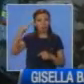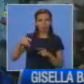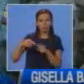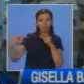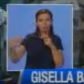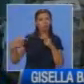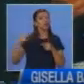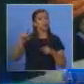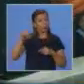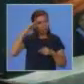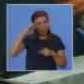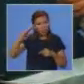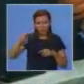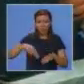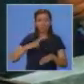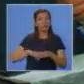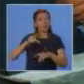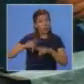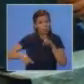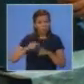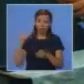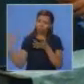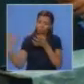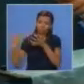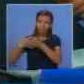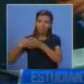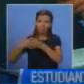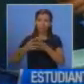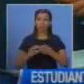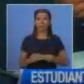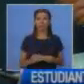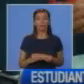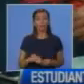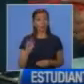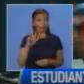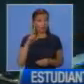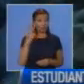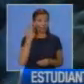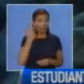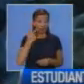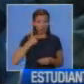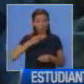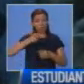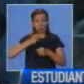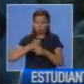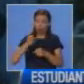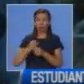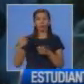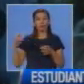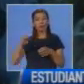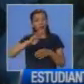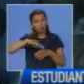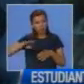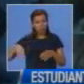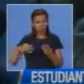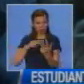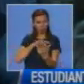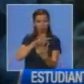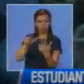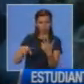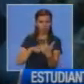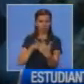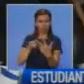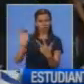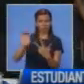nuestros enemigos. Por ahora, el proyecto de la policía compartirá 3 días de trabajo con los alumnos del Montúfar, del Mejía y del 5 de